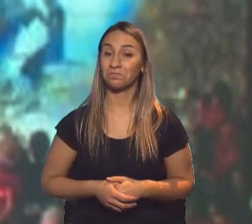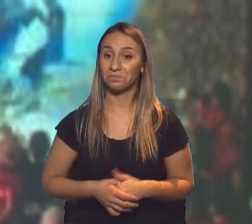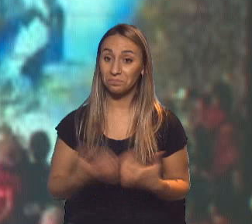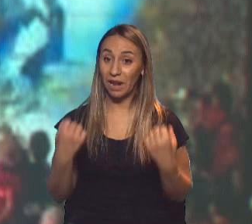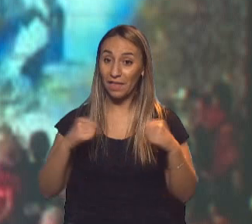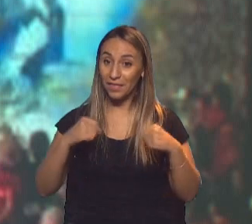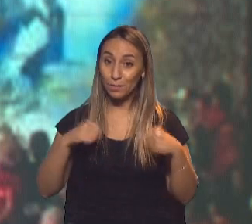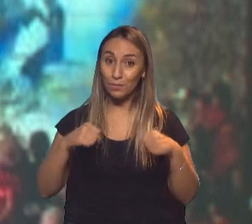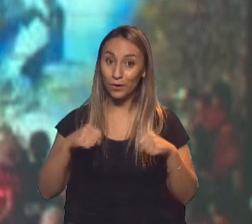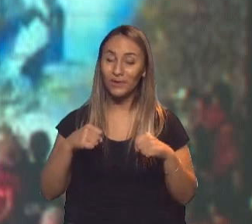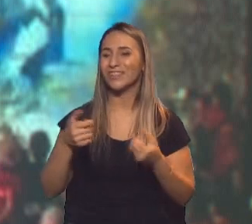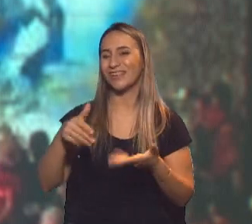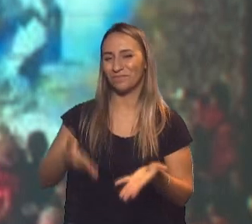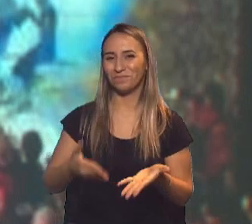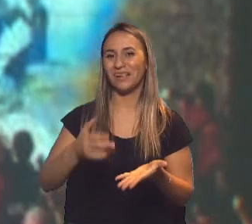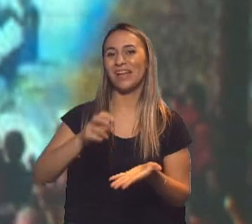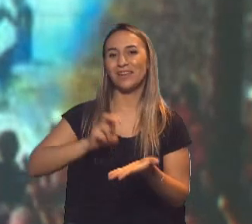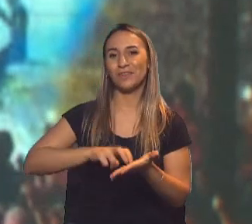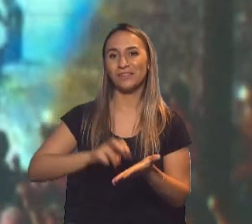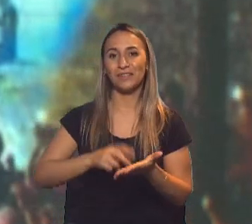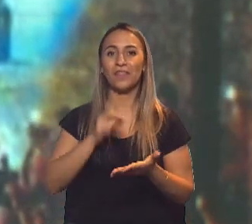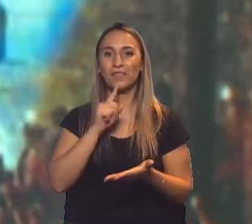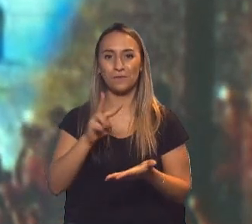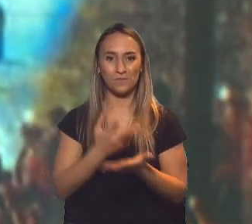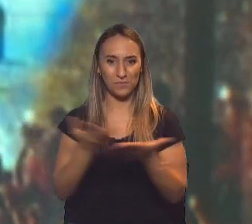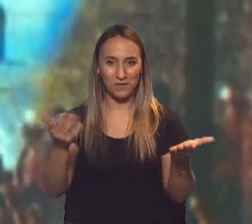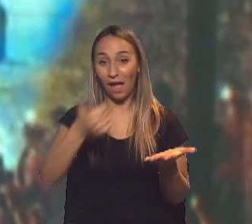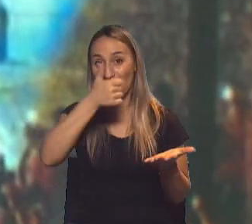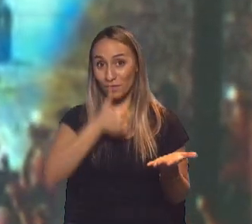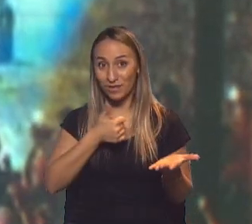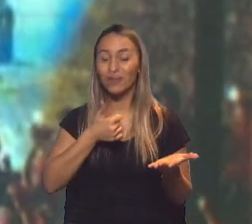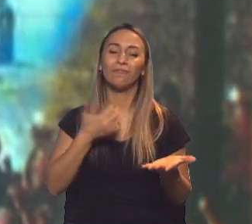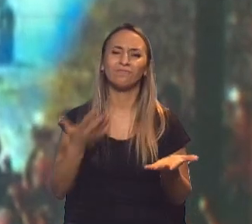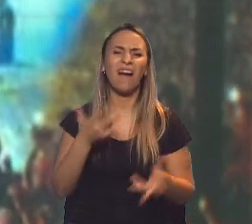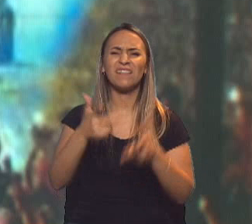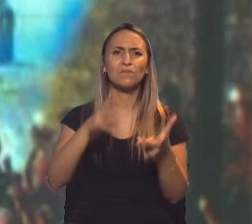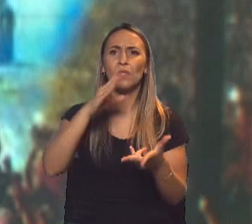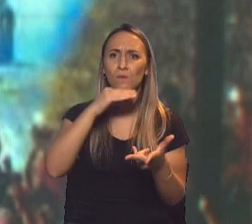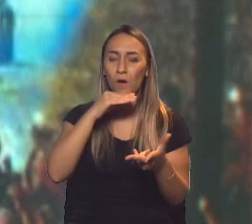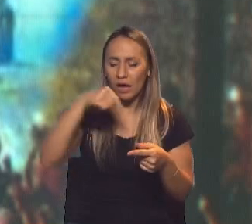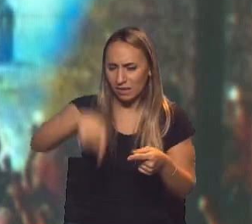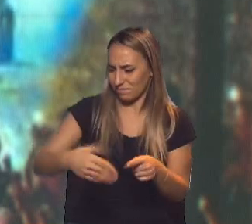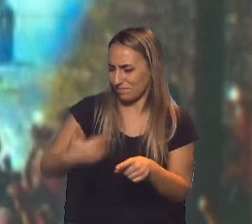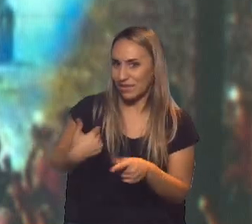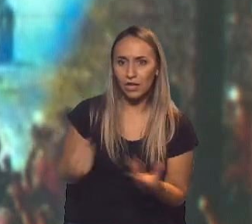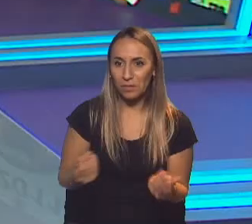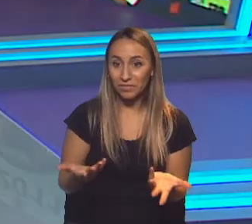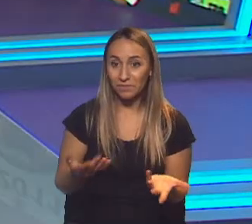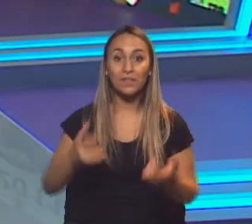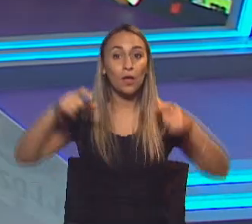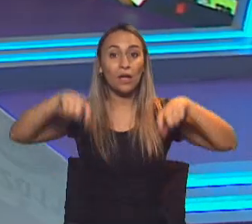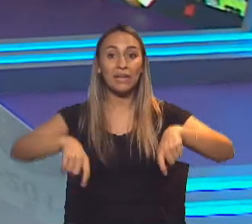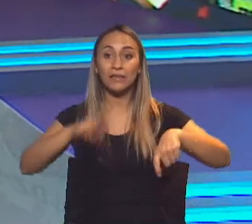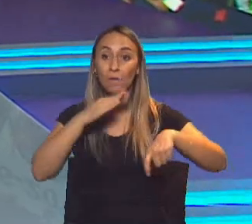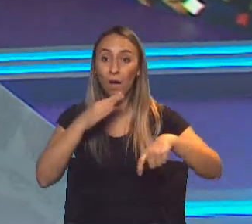El deporte en esta edición de los domingos de la televisión pública. Hablamos de Boca, hablamos del presente y hablamos de lo que sucedió en las últimas horas. Fiesta en la Bombonera.